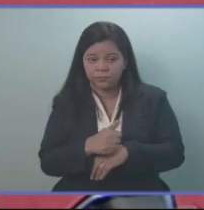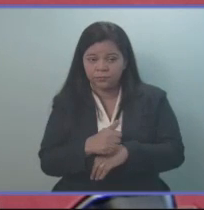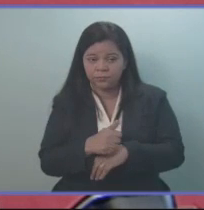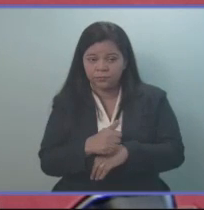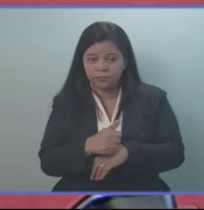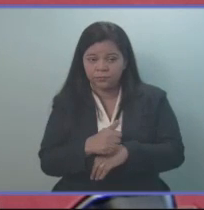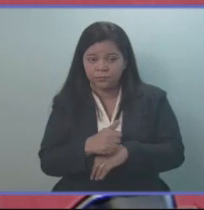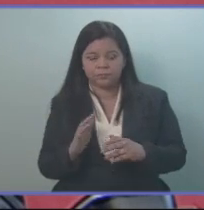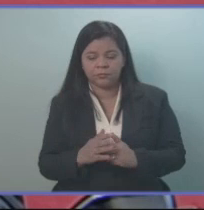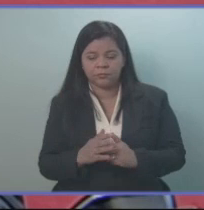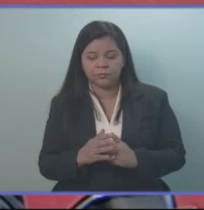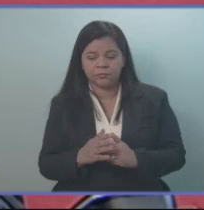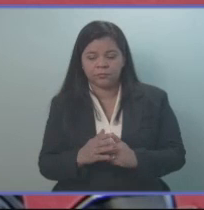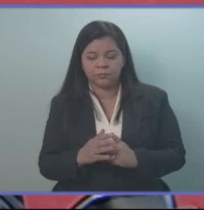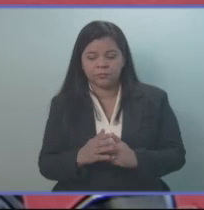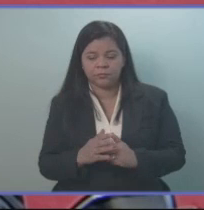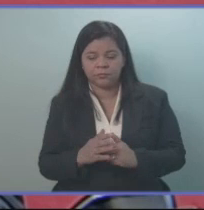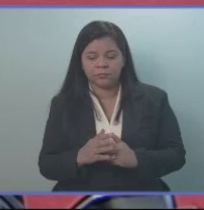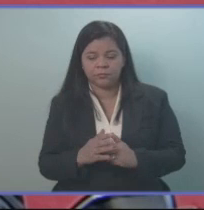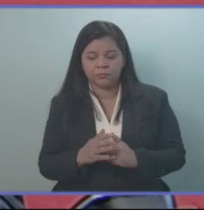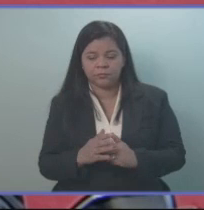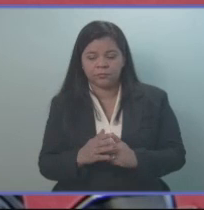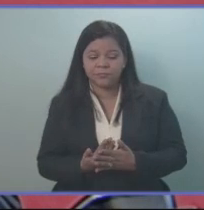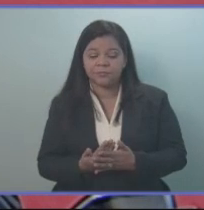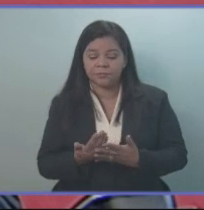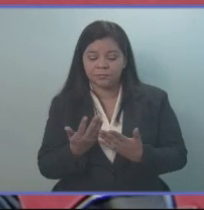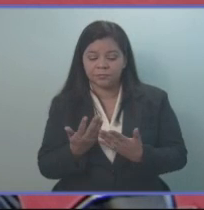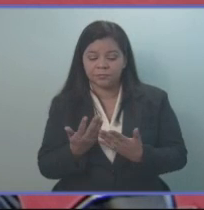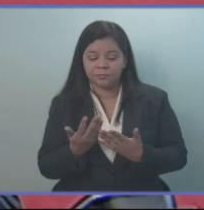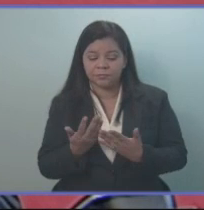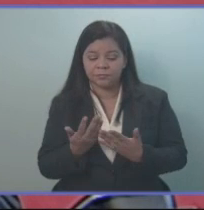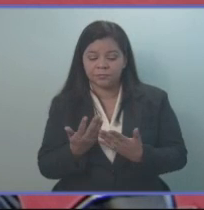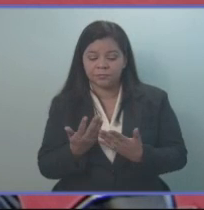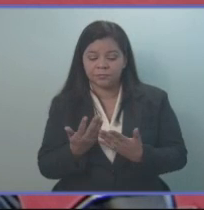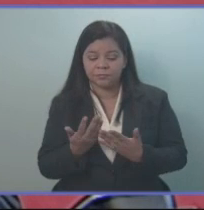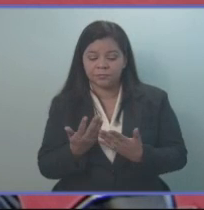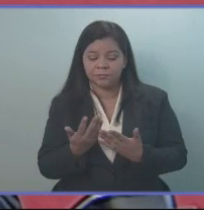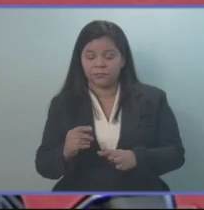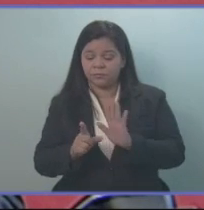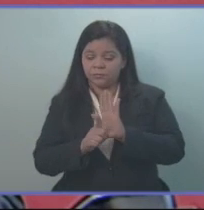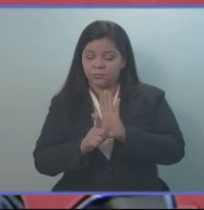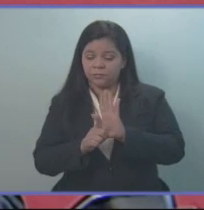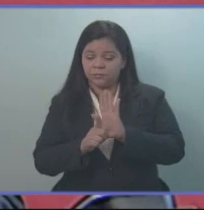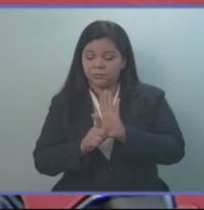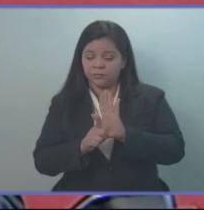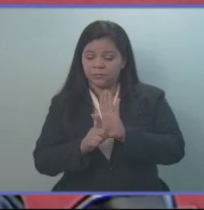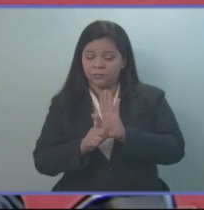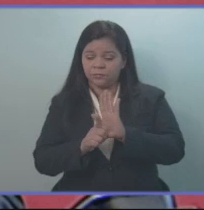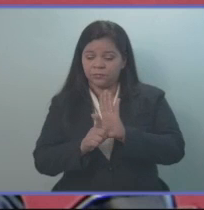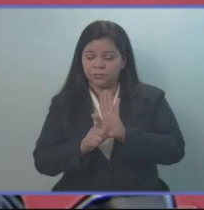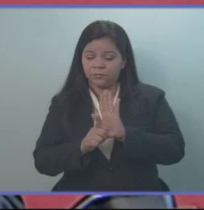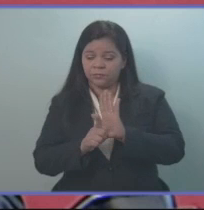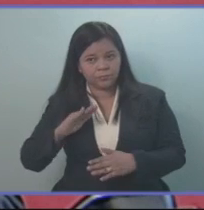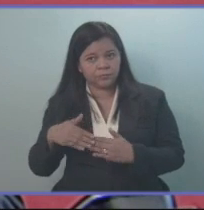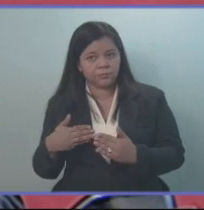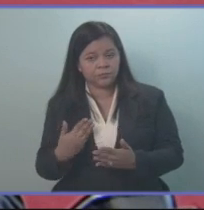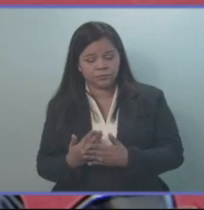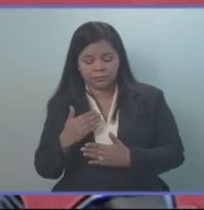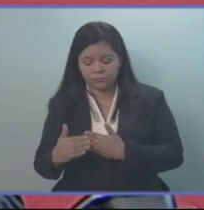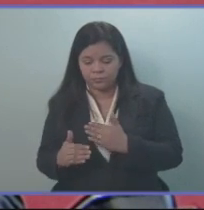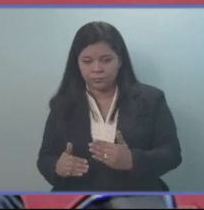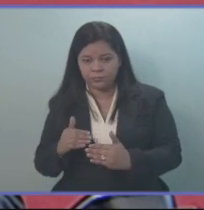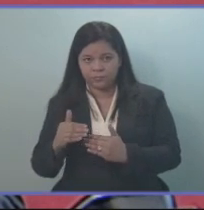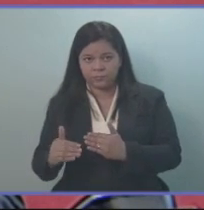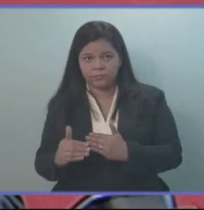en el sentido se establezcan mecanismos de evaluación periódica de la carga laboral y cumplimiento de plazos procesales en la